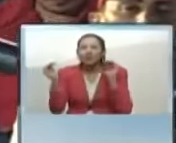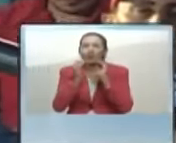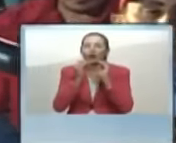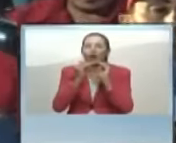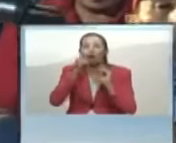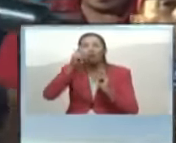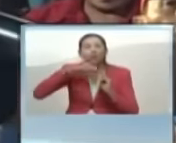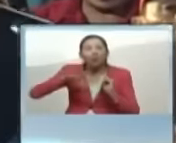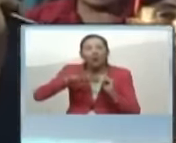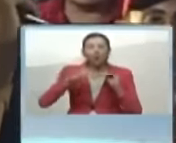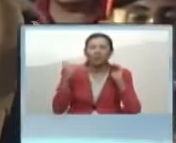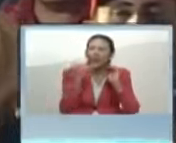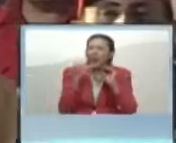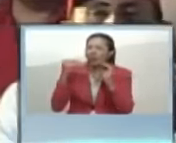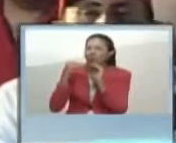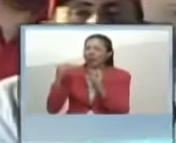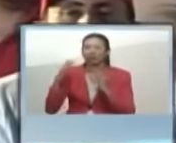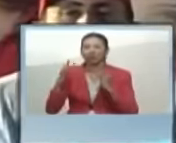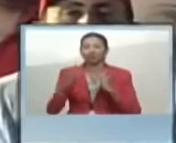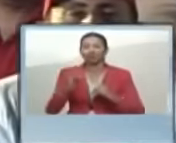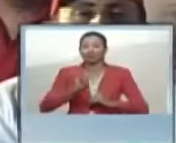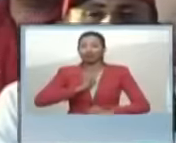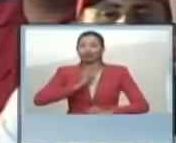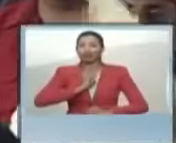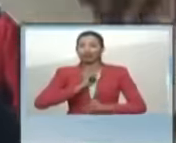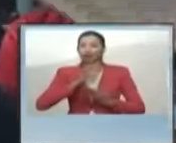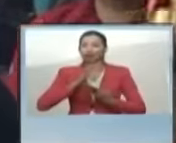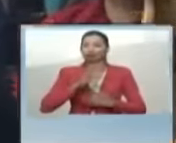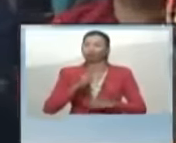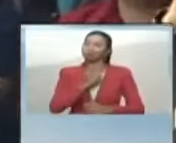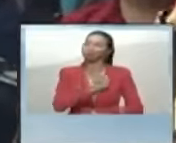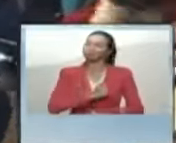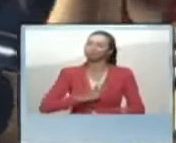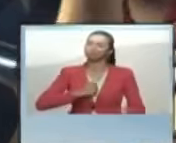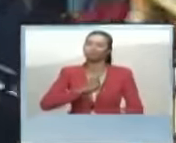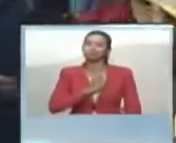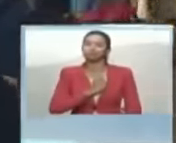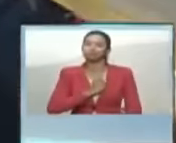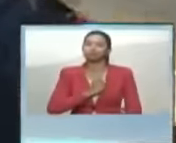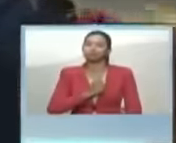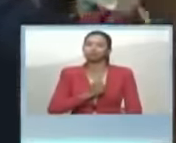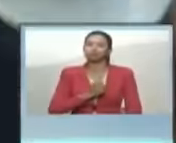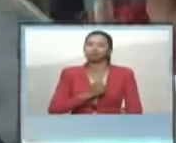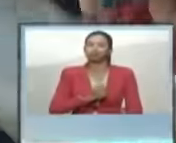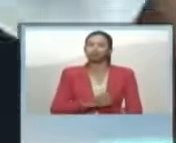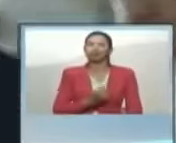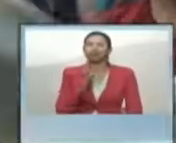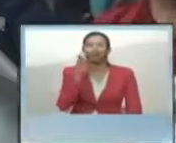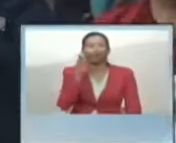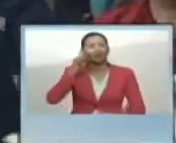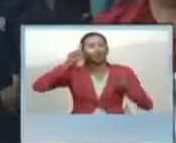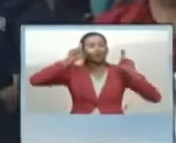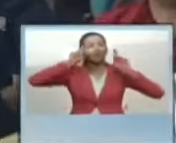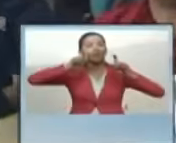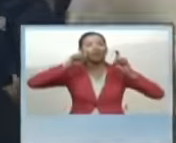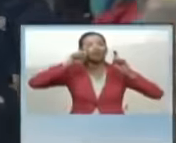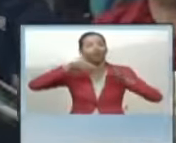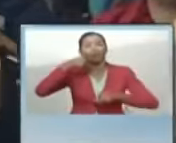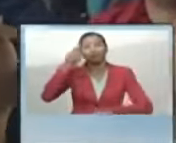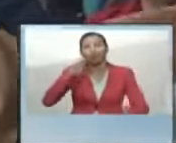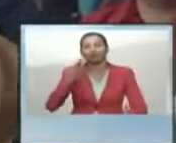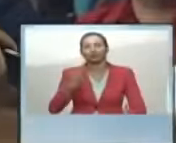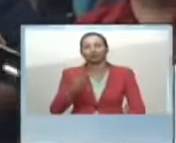base, compañero. Lamentablemente, por por falta de formación política,